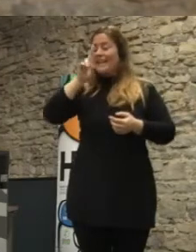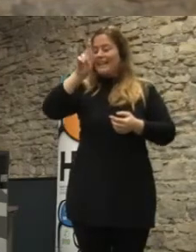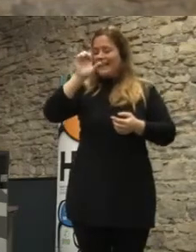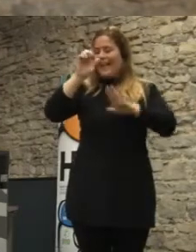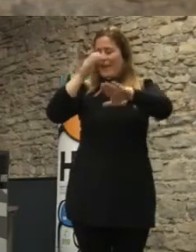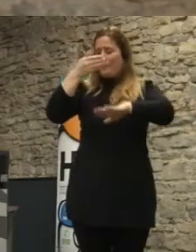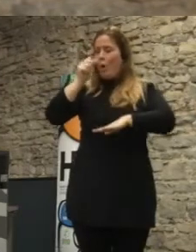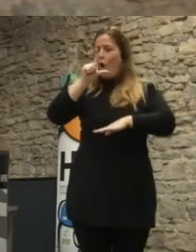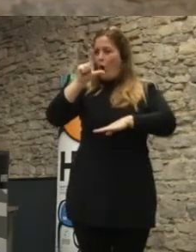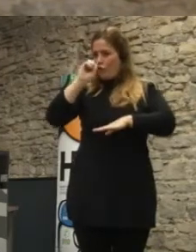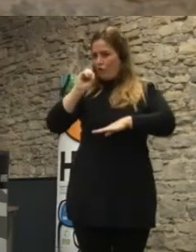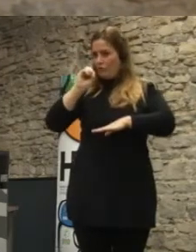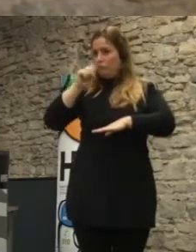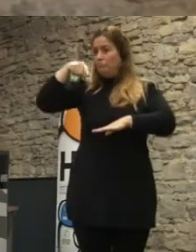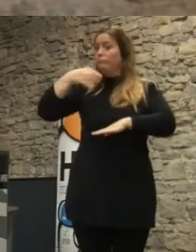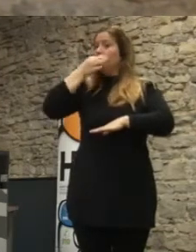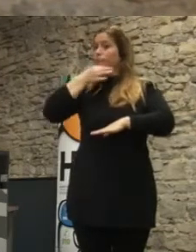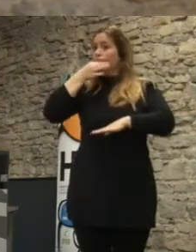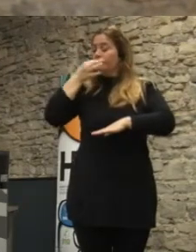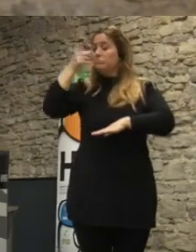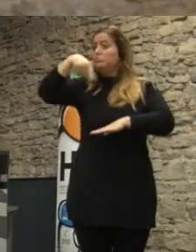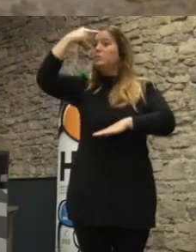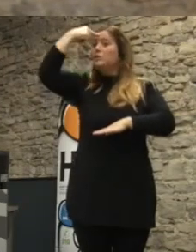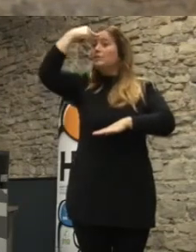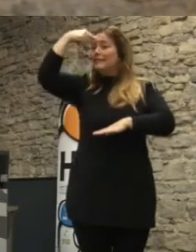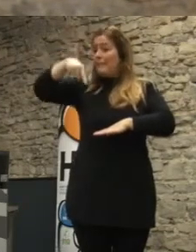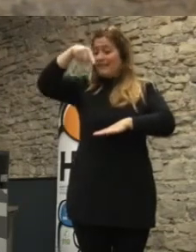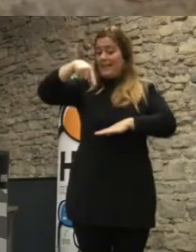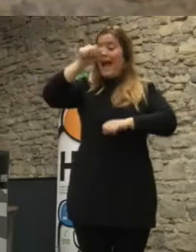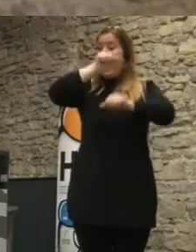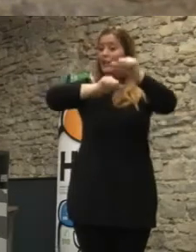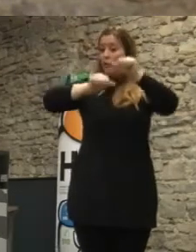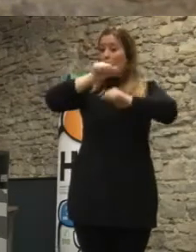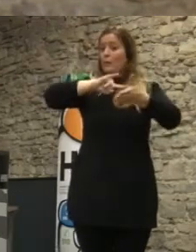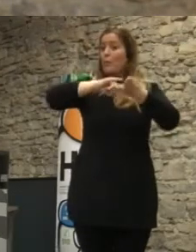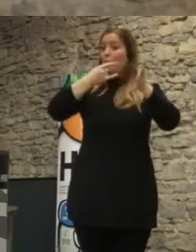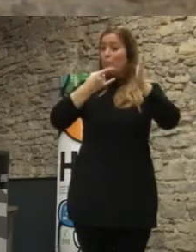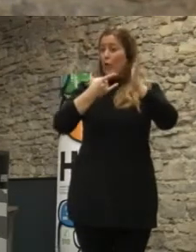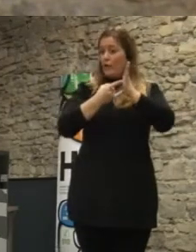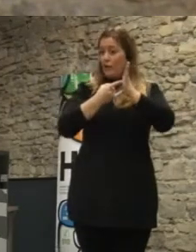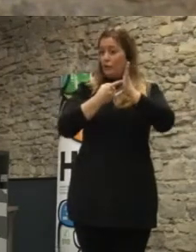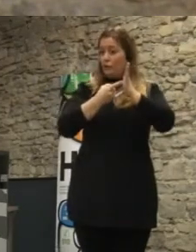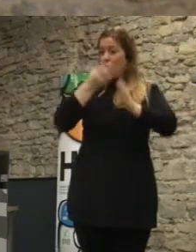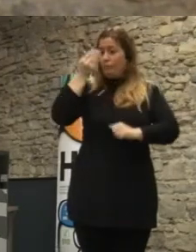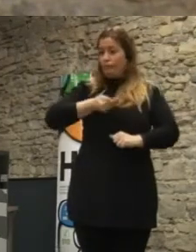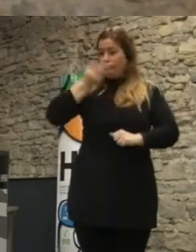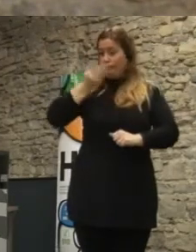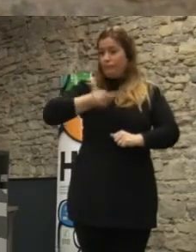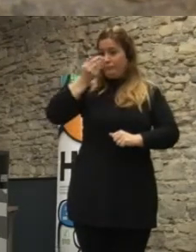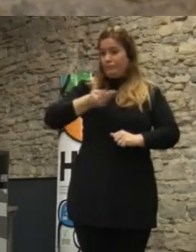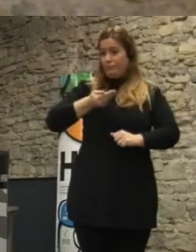Eta bueno, badakizue, ba, elkarteen proiektuak pentsatzen dugu oso importanteak direla eta